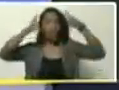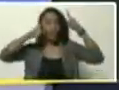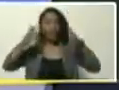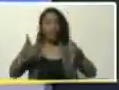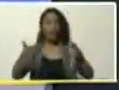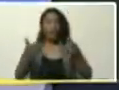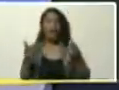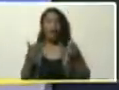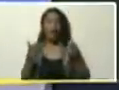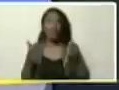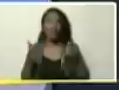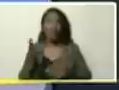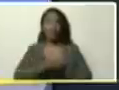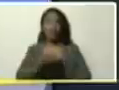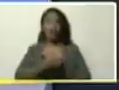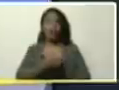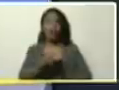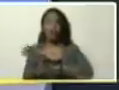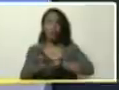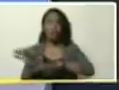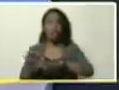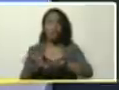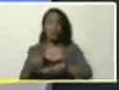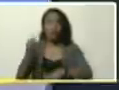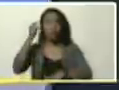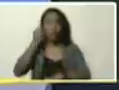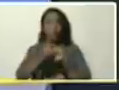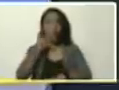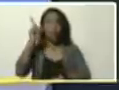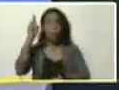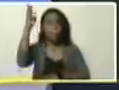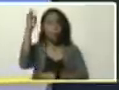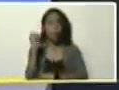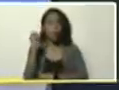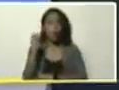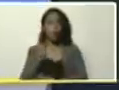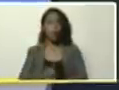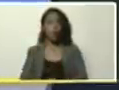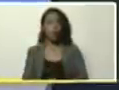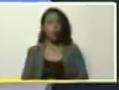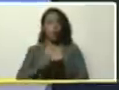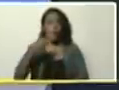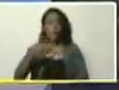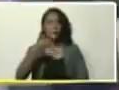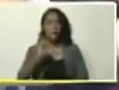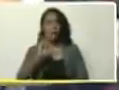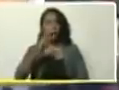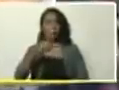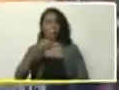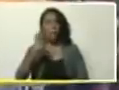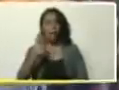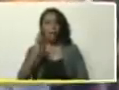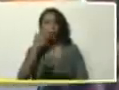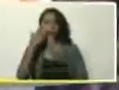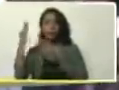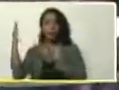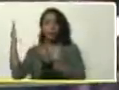ganado la alcaldía del municipio Sucre de Petare, Pepe Rangel.